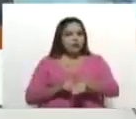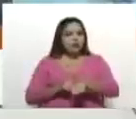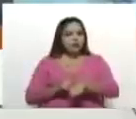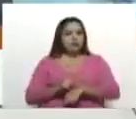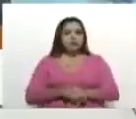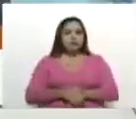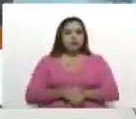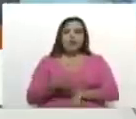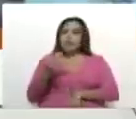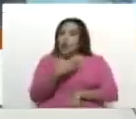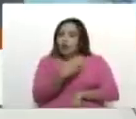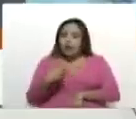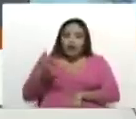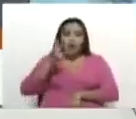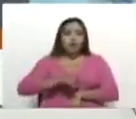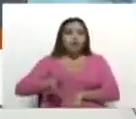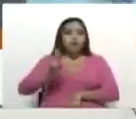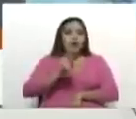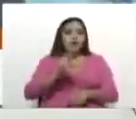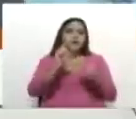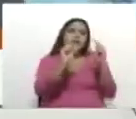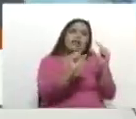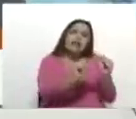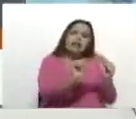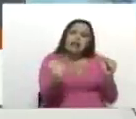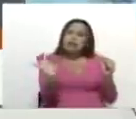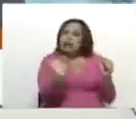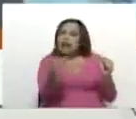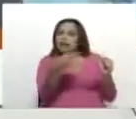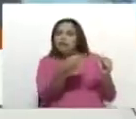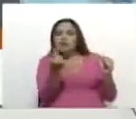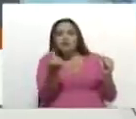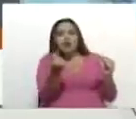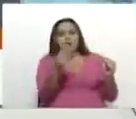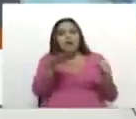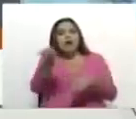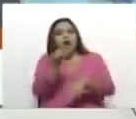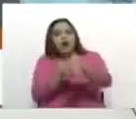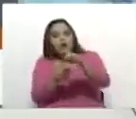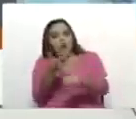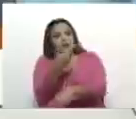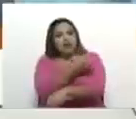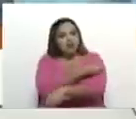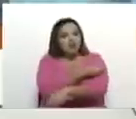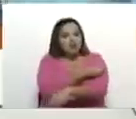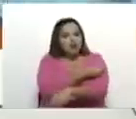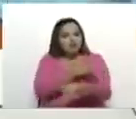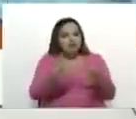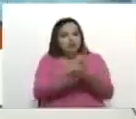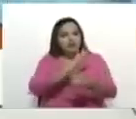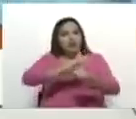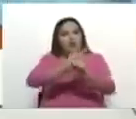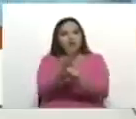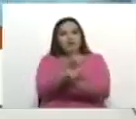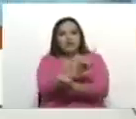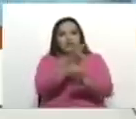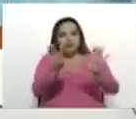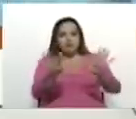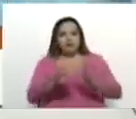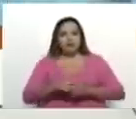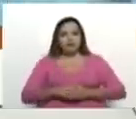a que se utilizara una pequeña parte de ese recurso para la compra de las vacunas contra el Coby 19